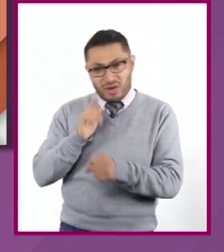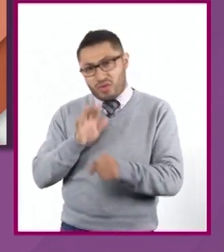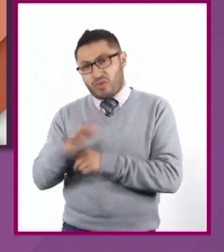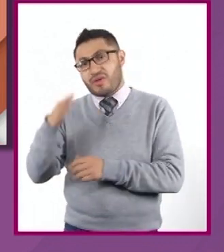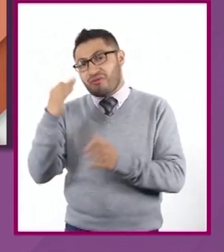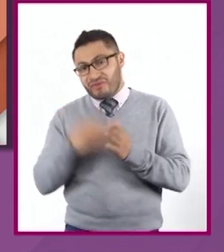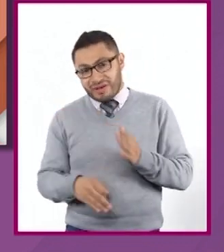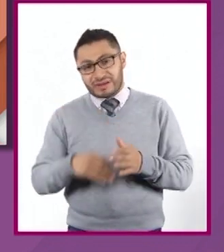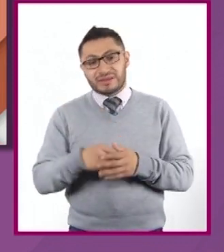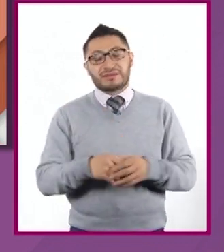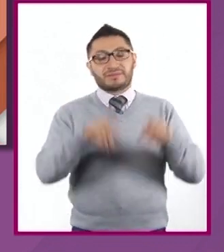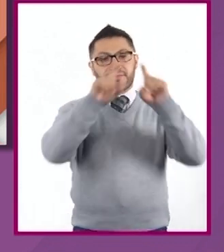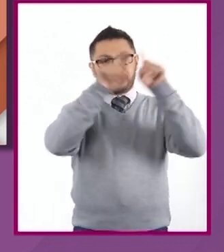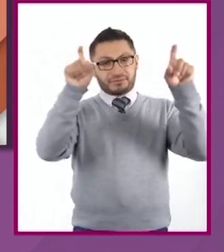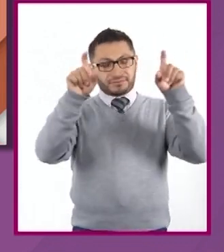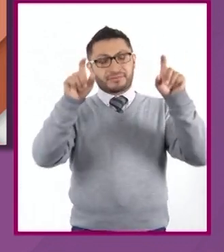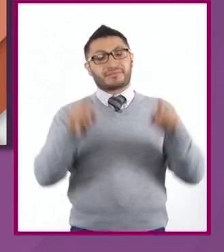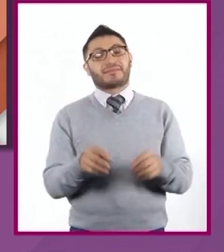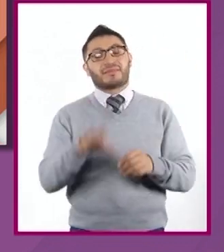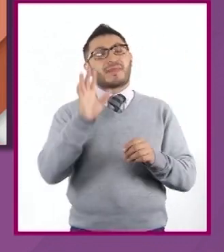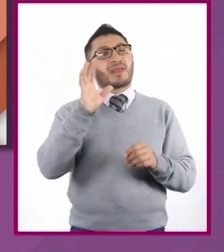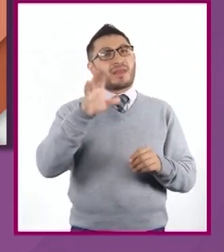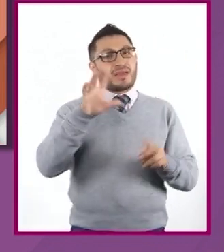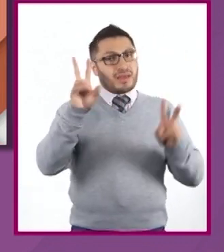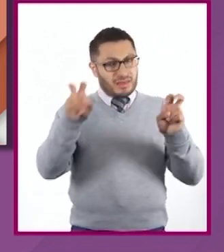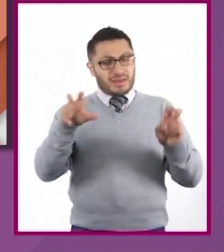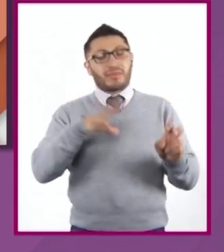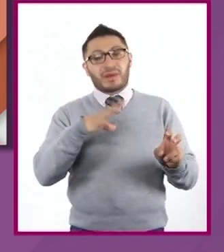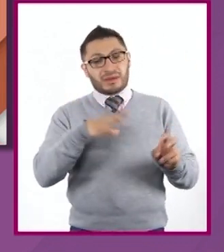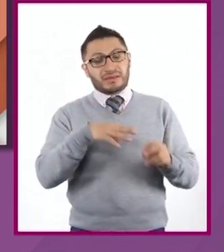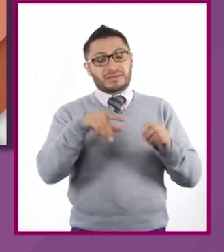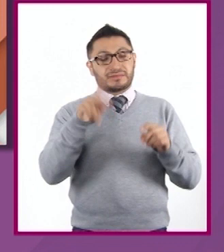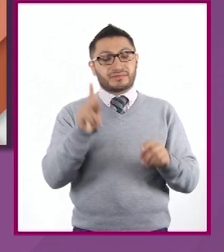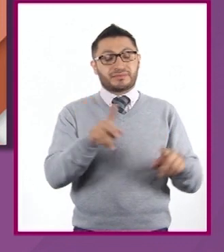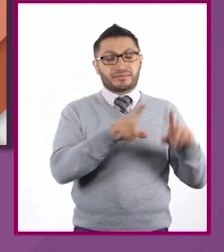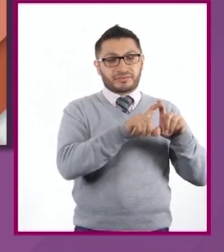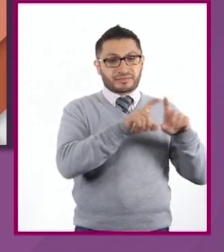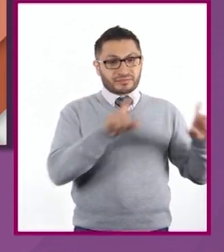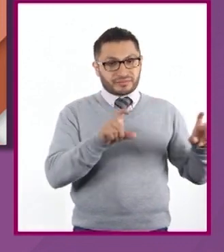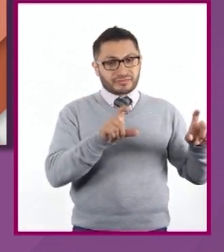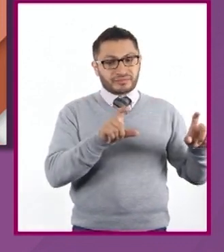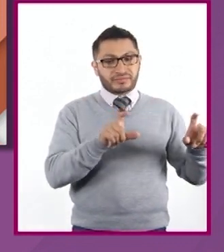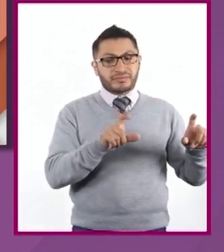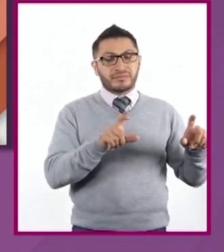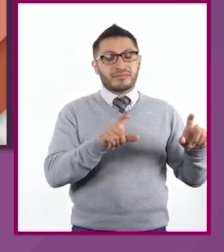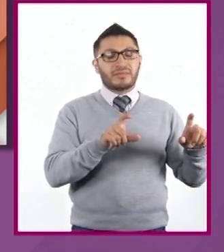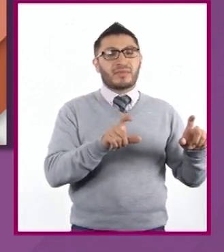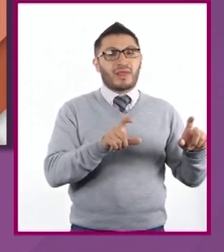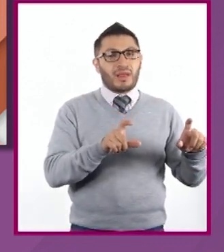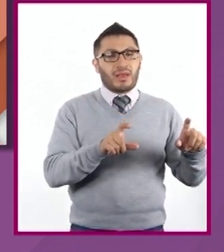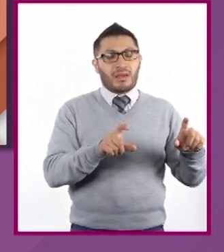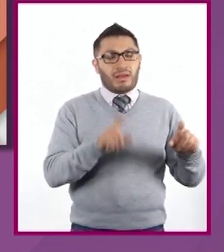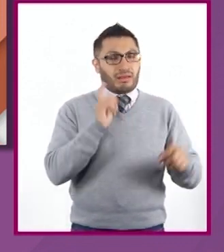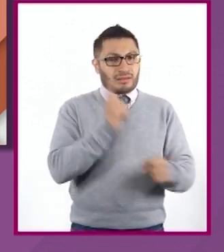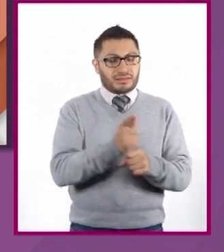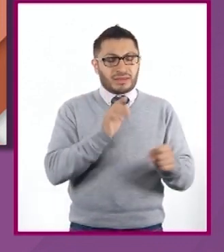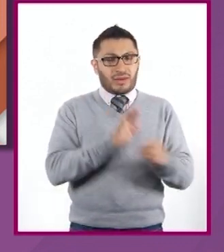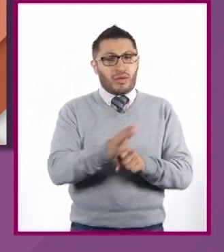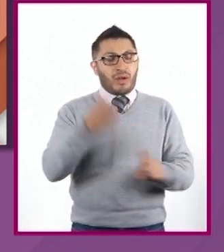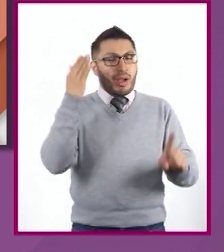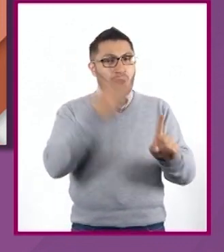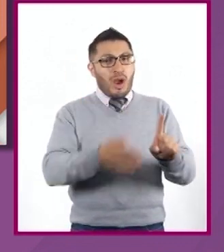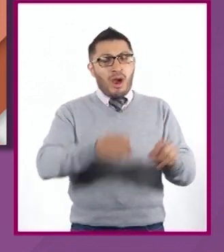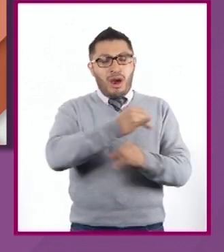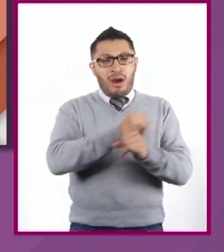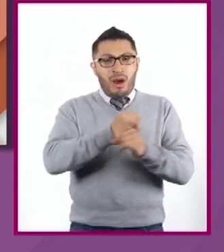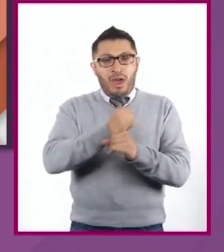registrar la información con la que ya contamos, mientras que el segundo recuadro nos ayuda a definir qué queremos saber